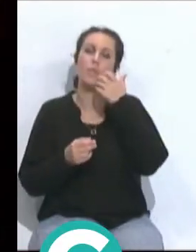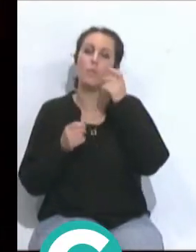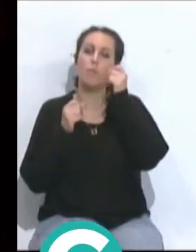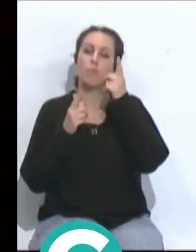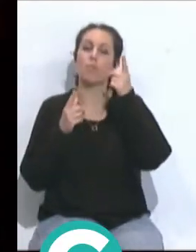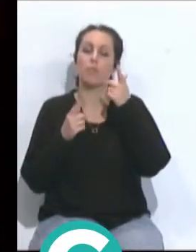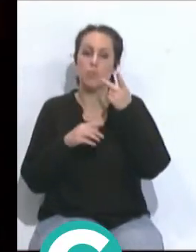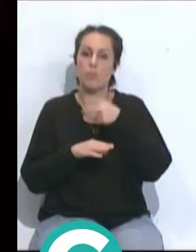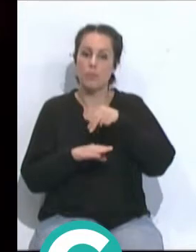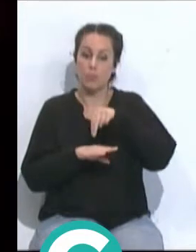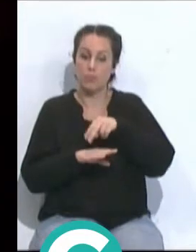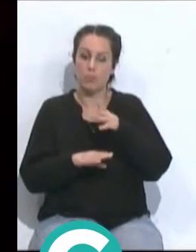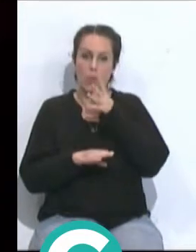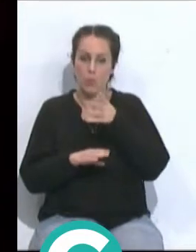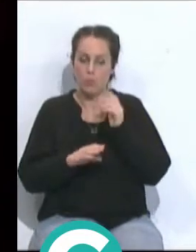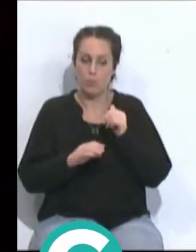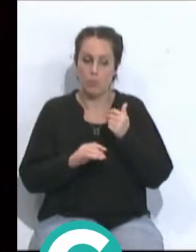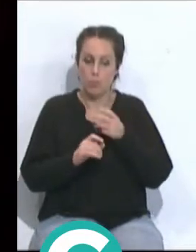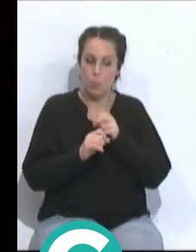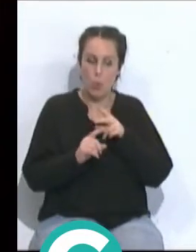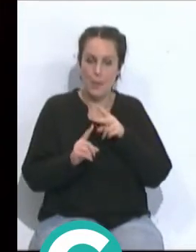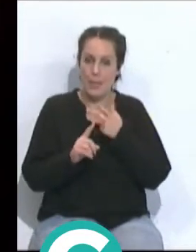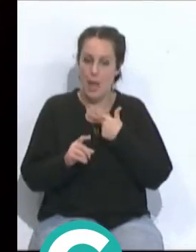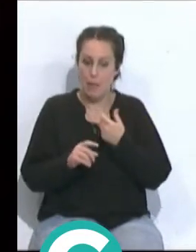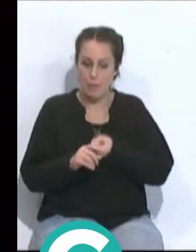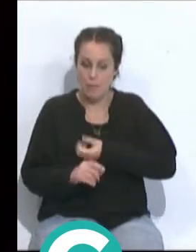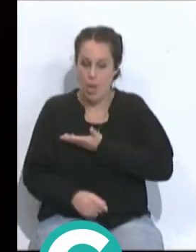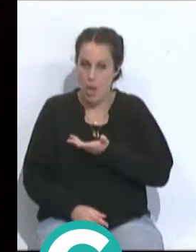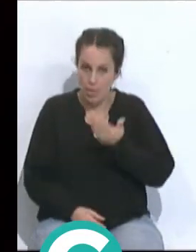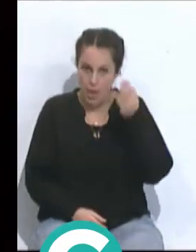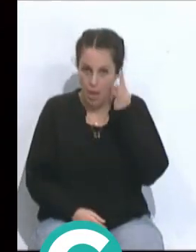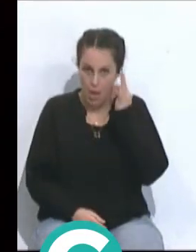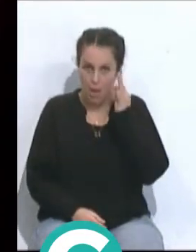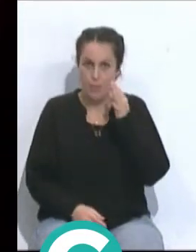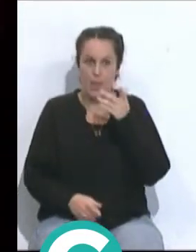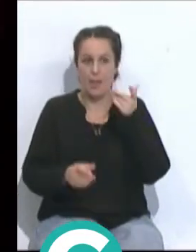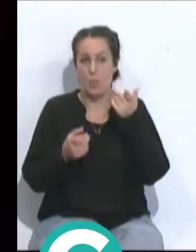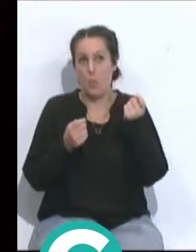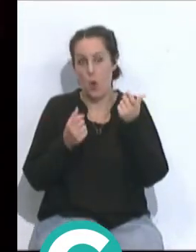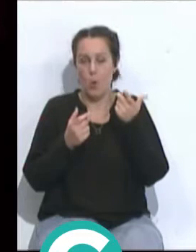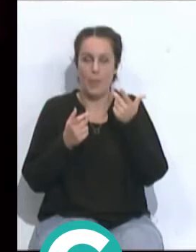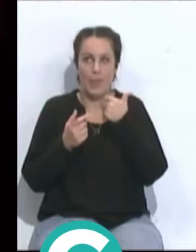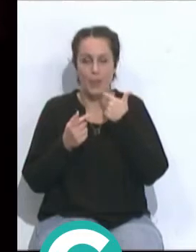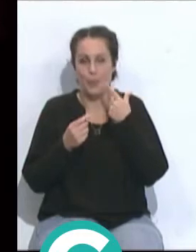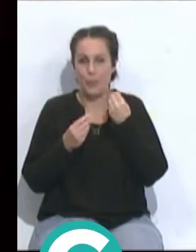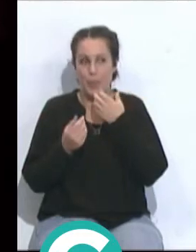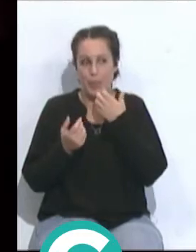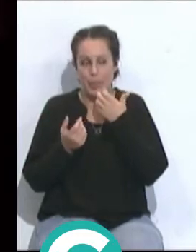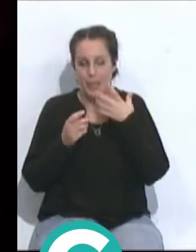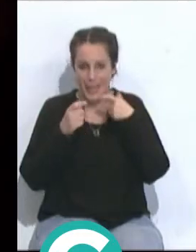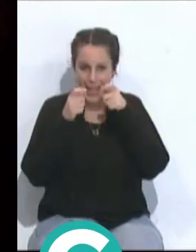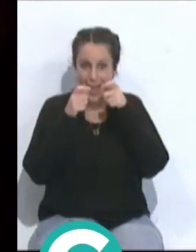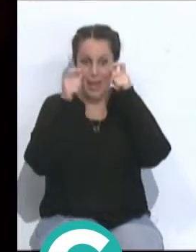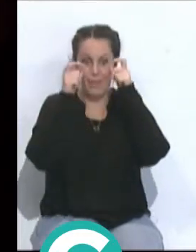el detenerte, porque, claro, tú partes de una visión de aficionada, evidentemente con las gafas, por decirlo de alguna manera, ¿no? De